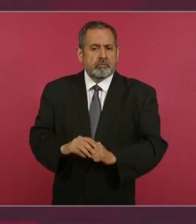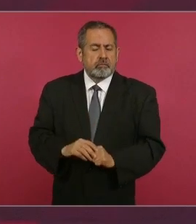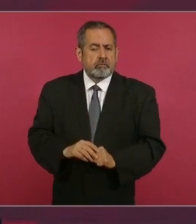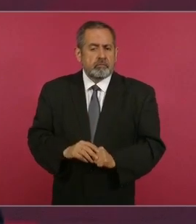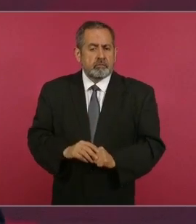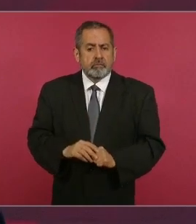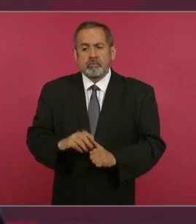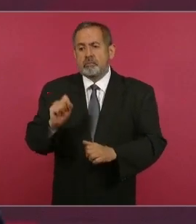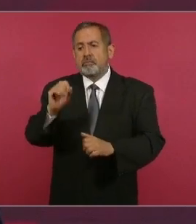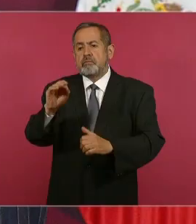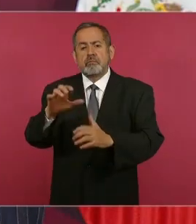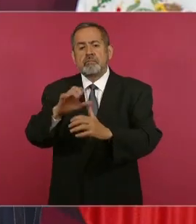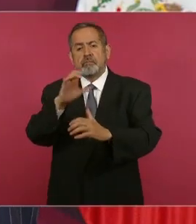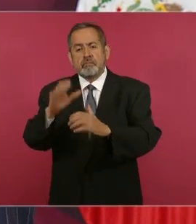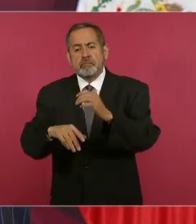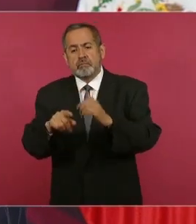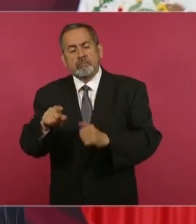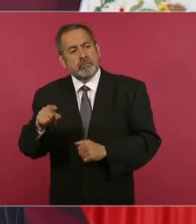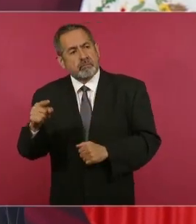vamos